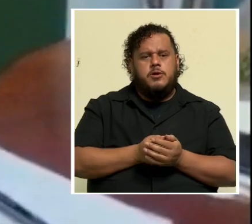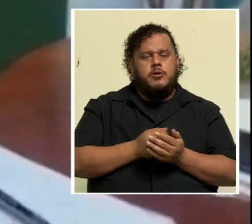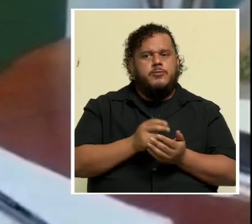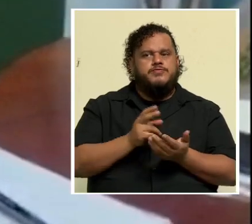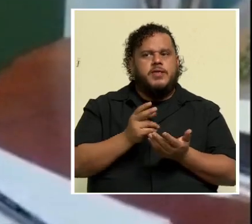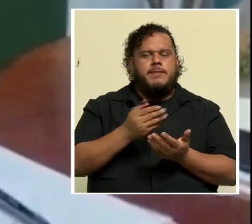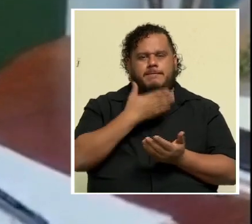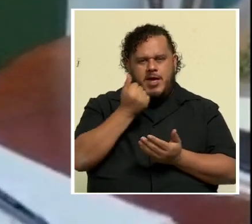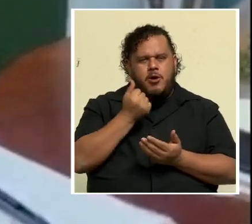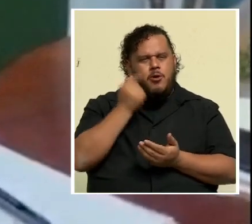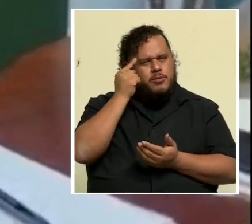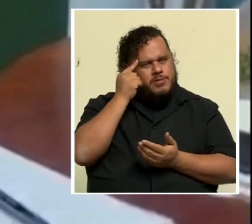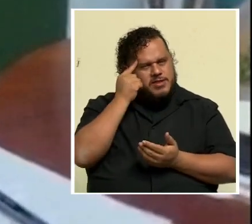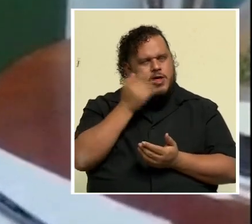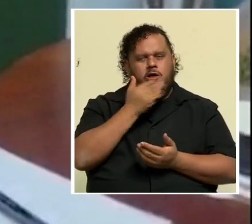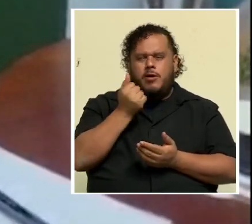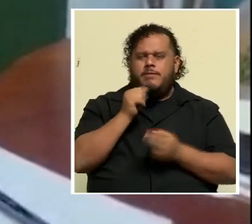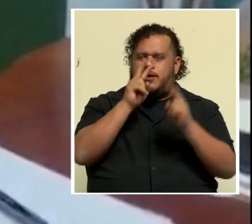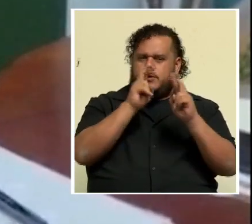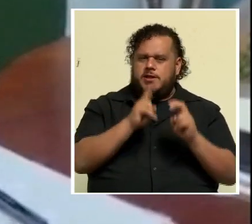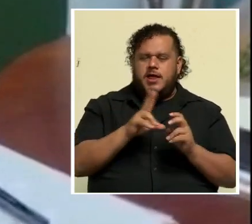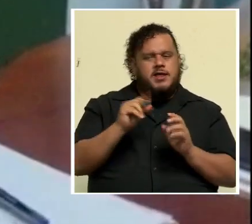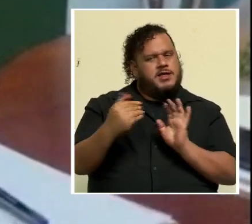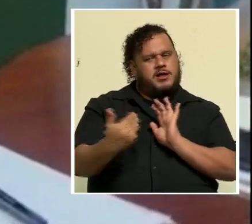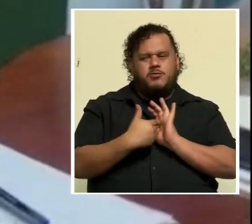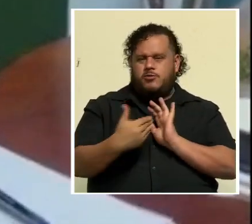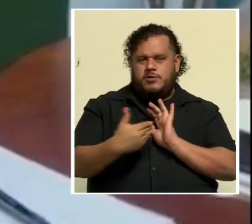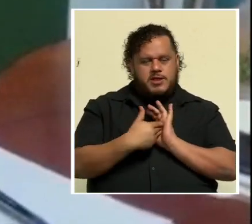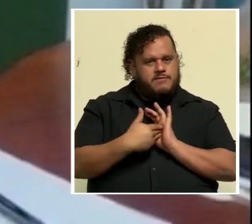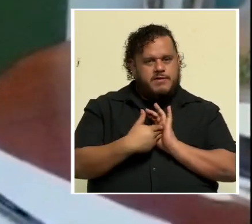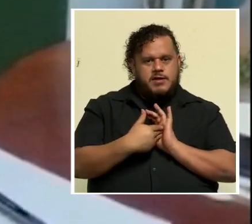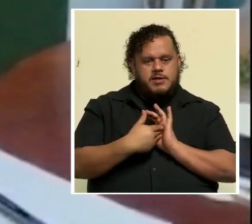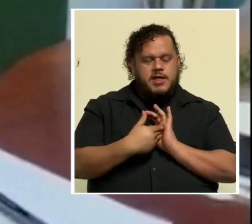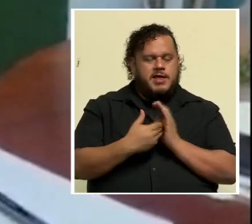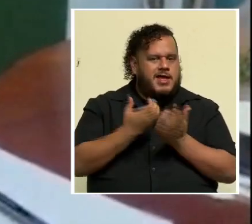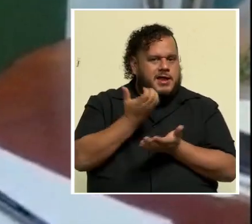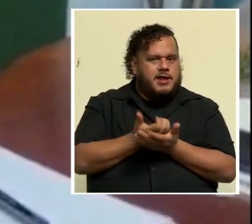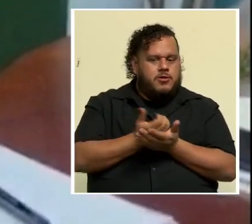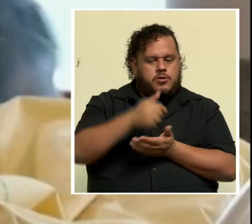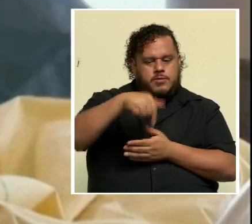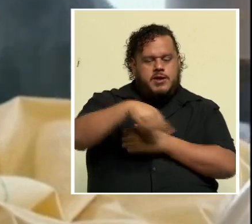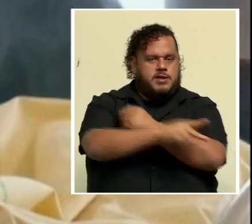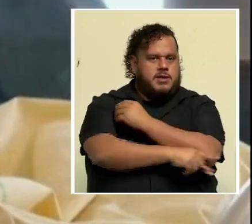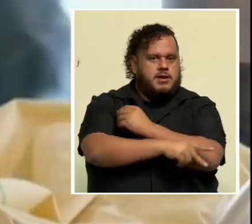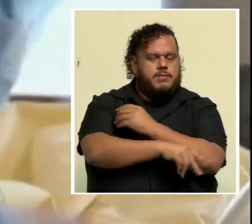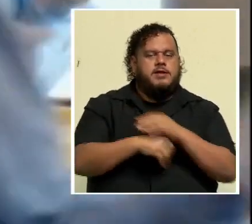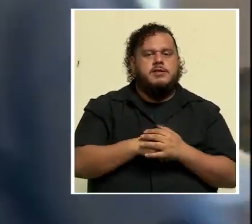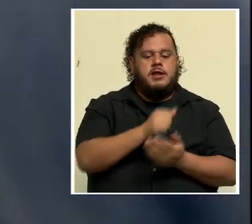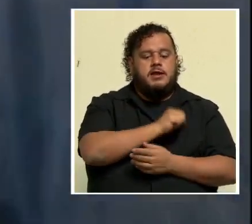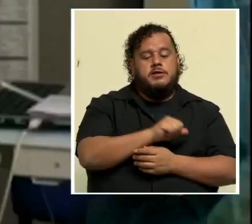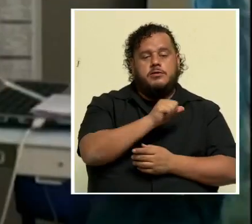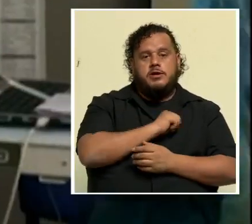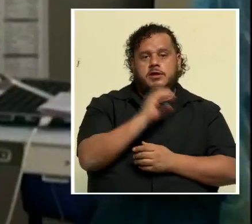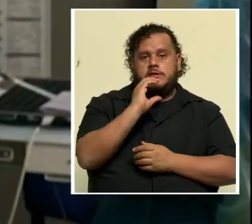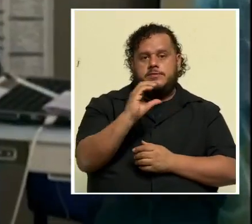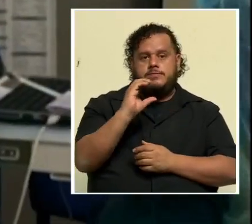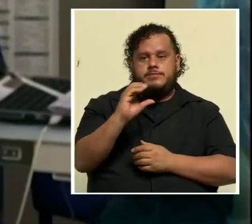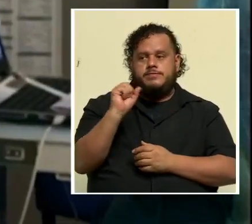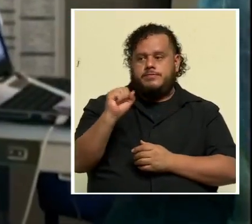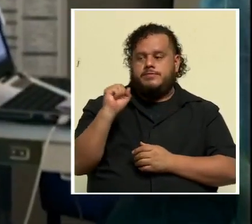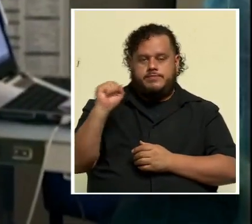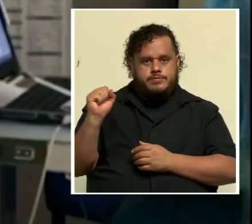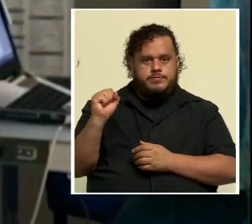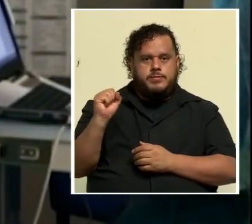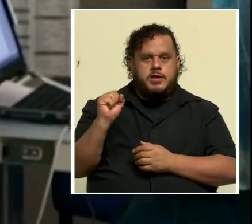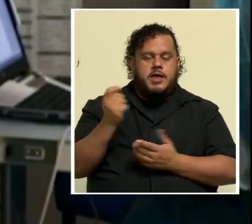mejor analizado, que no nos afecte tanto la economía de este país. Las autoridades de la Caja Costarricense de